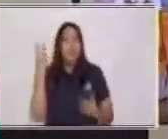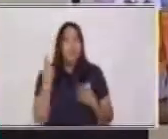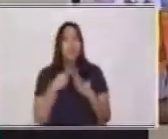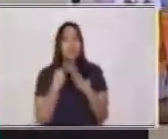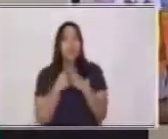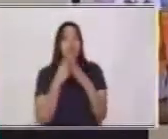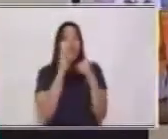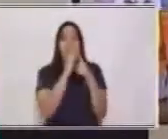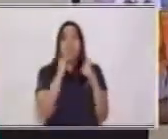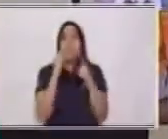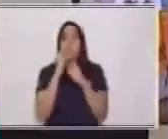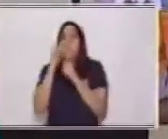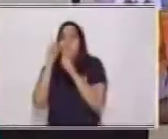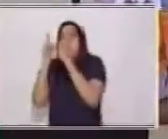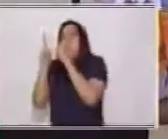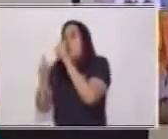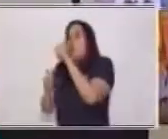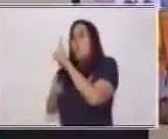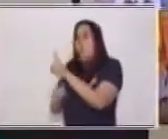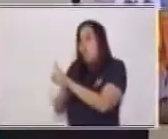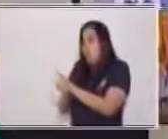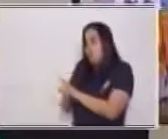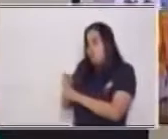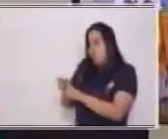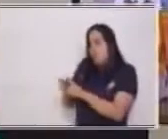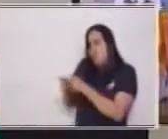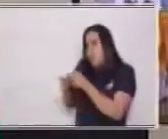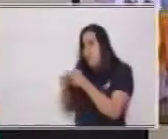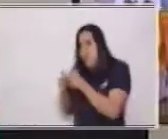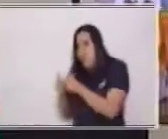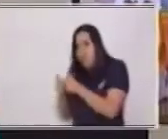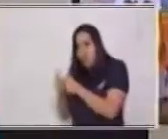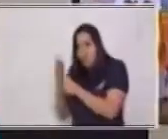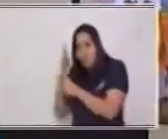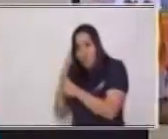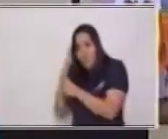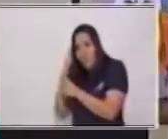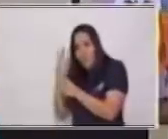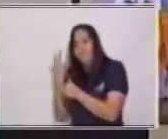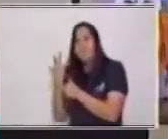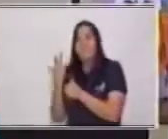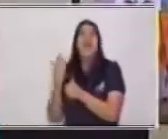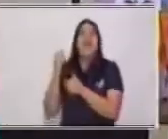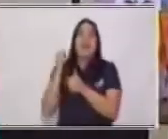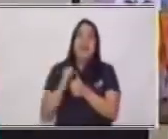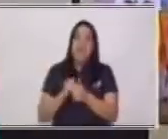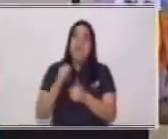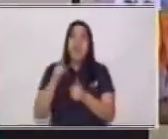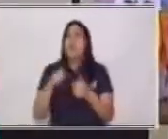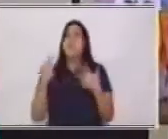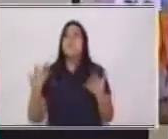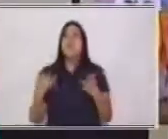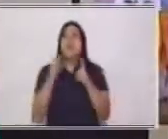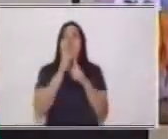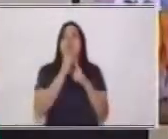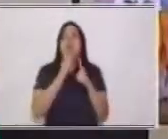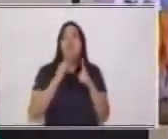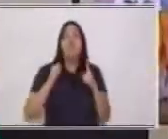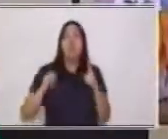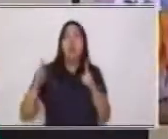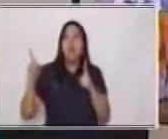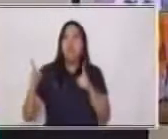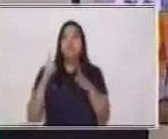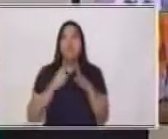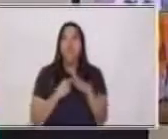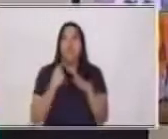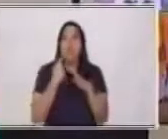se llaman interrogativas. Estas oraciones las utilizamos cuando vamos a realizar una pregunta,